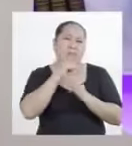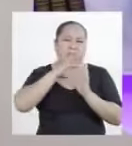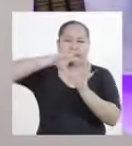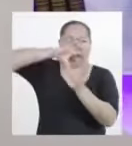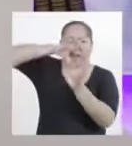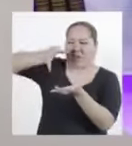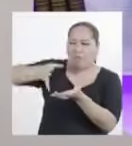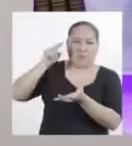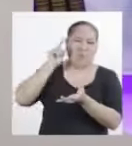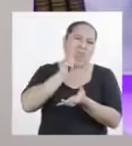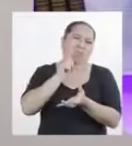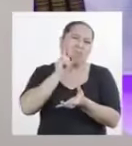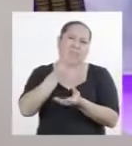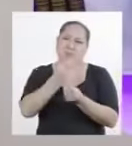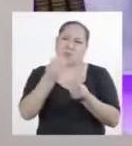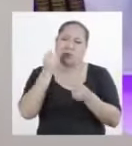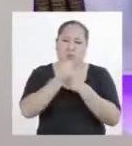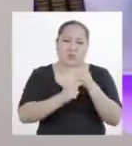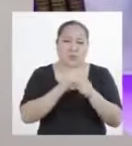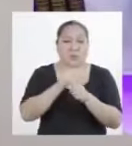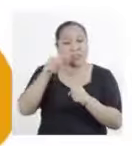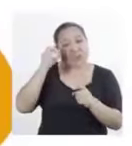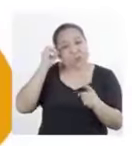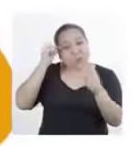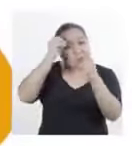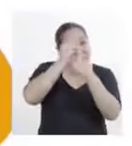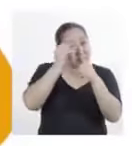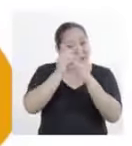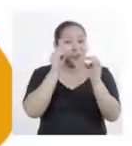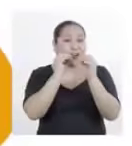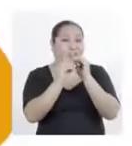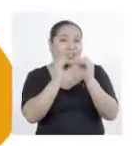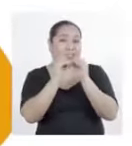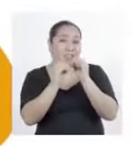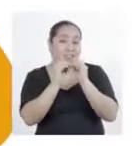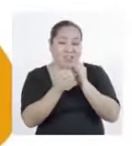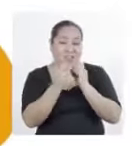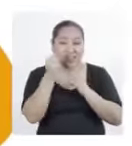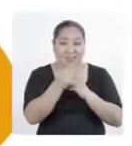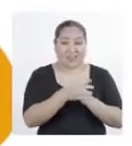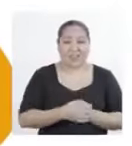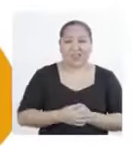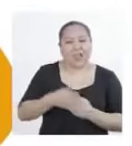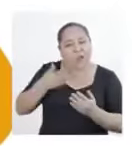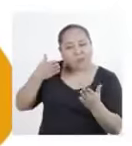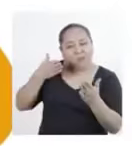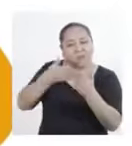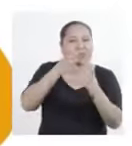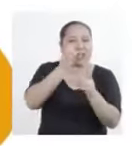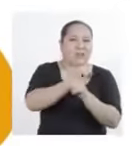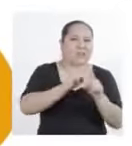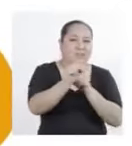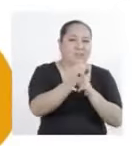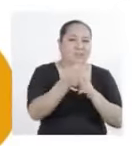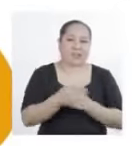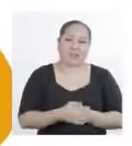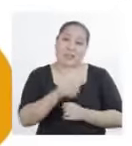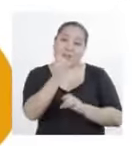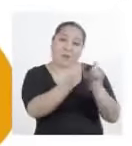redonda Que ha tenido a los seres humanos engañados durante siglos Ahí tienes el propósito Corregir la leyenda Y el